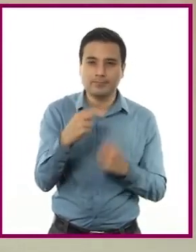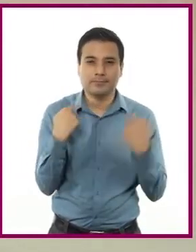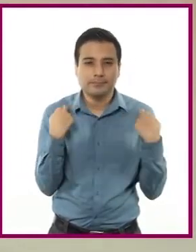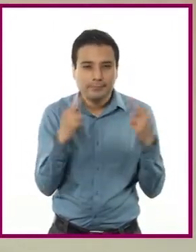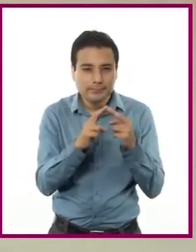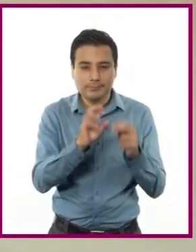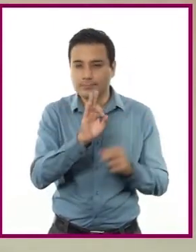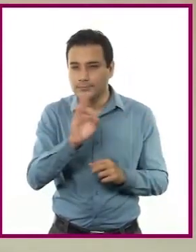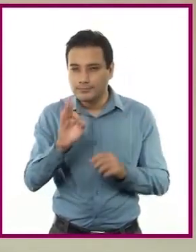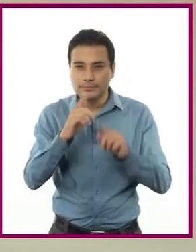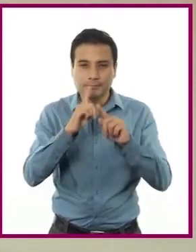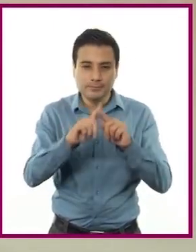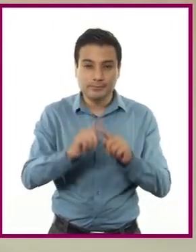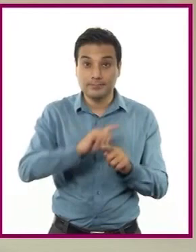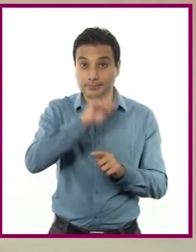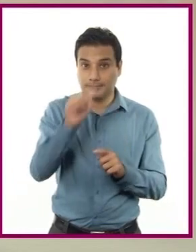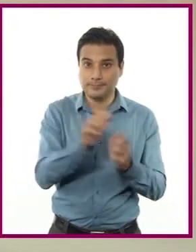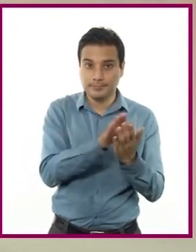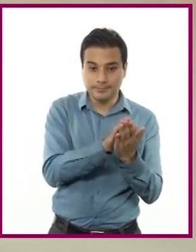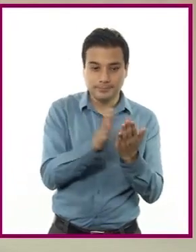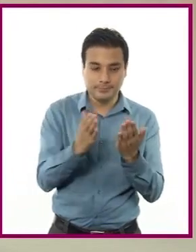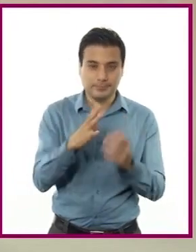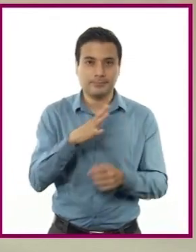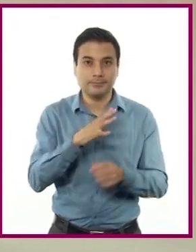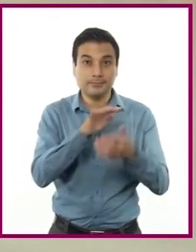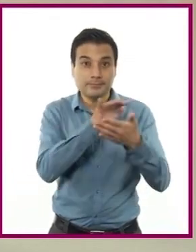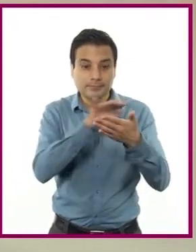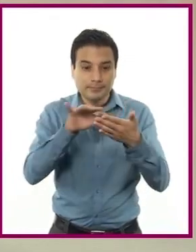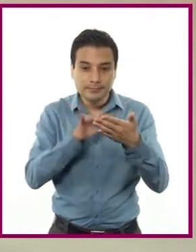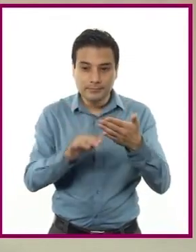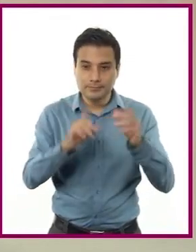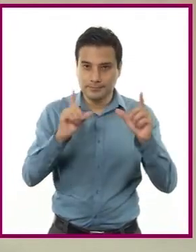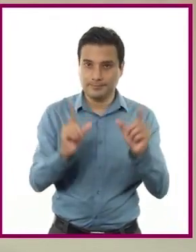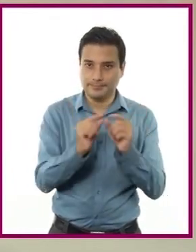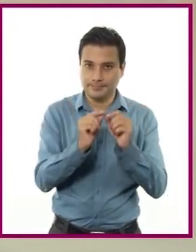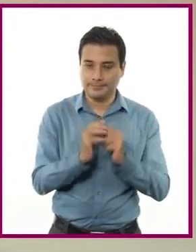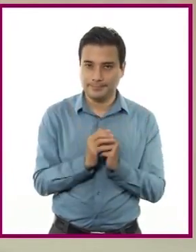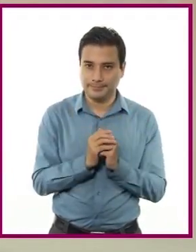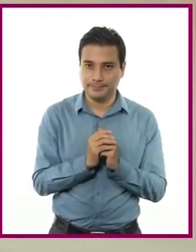Lectura breve a partir de la cual se elaboró el glosario.